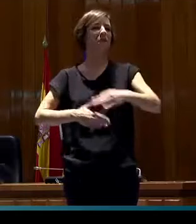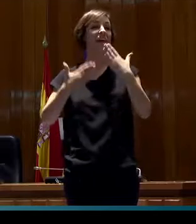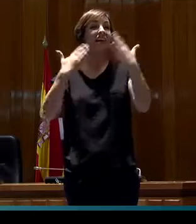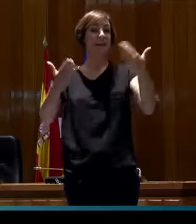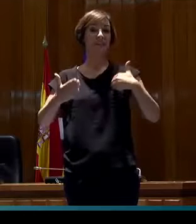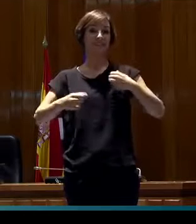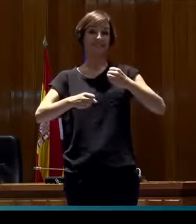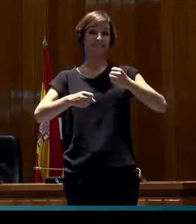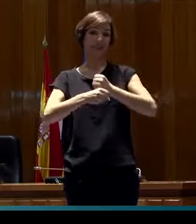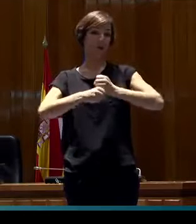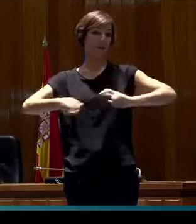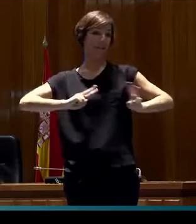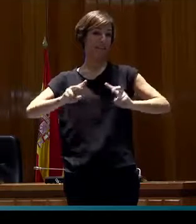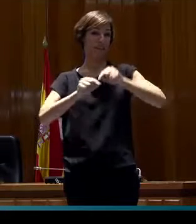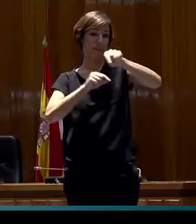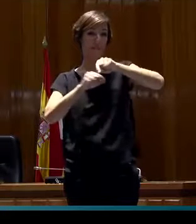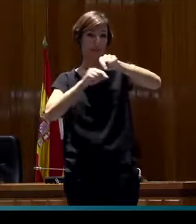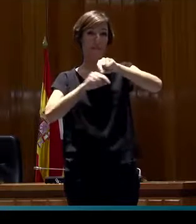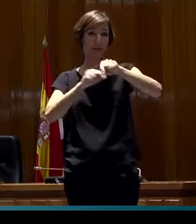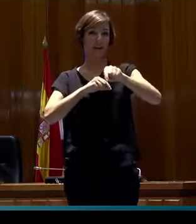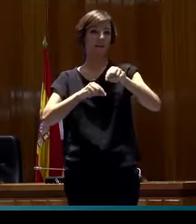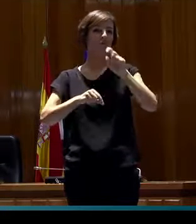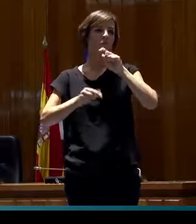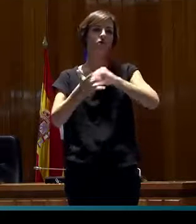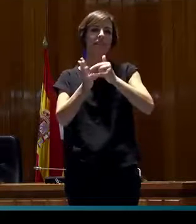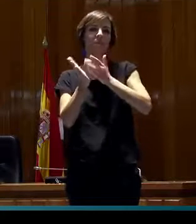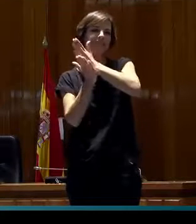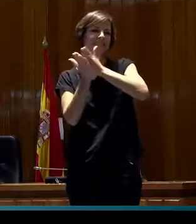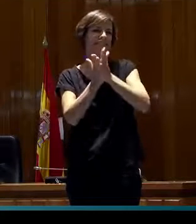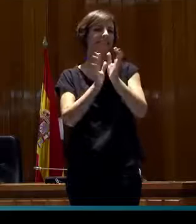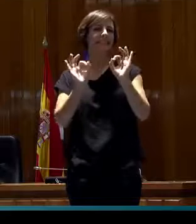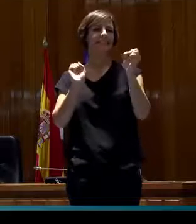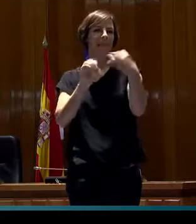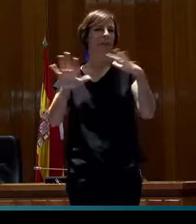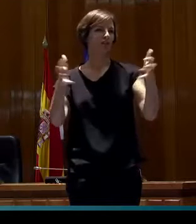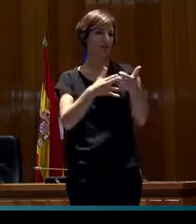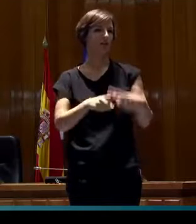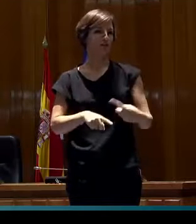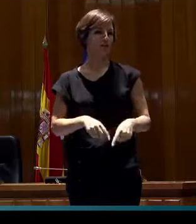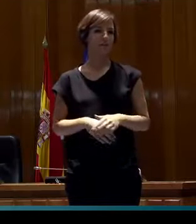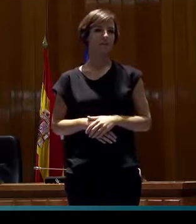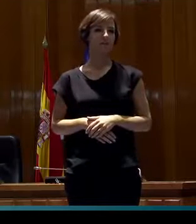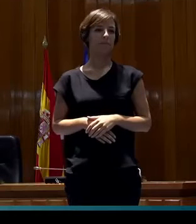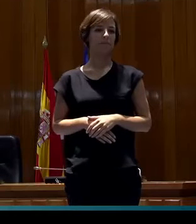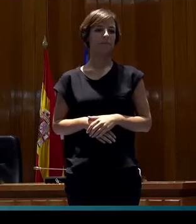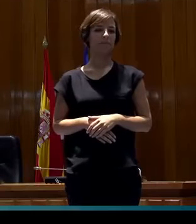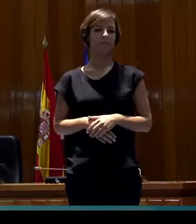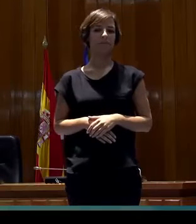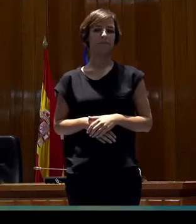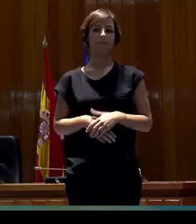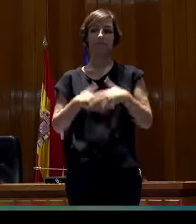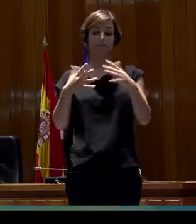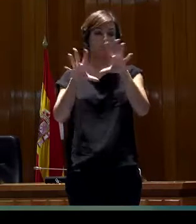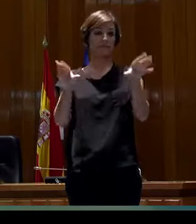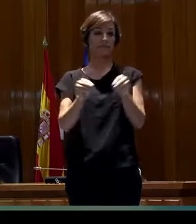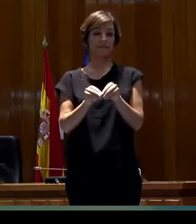a distancia mediante sistemas telemáticos. Por tanto, el